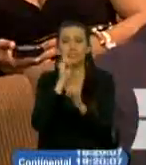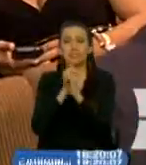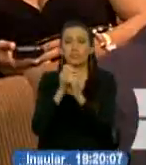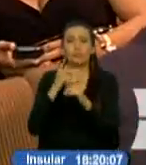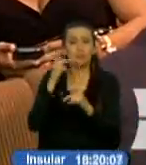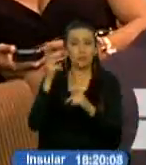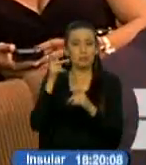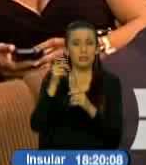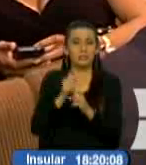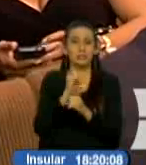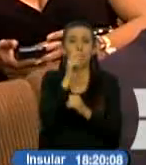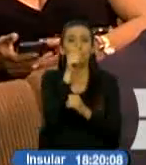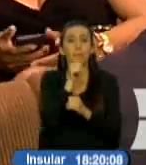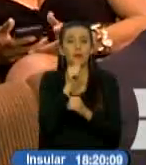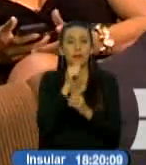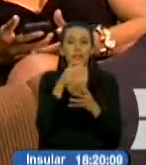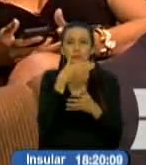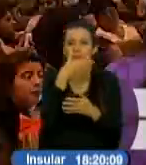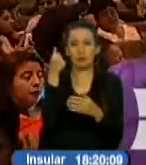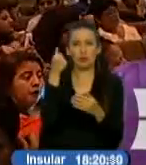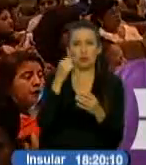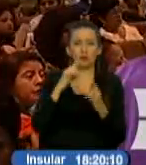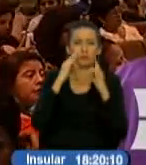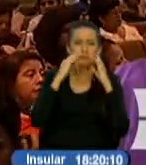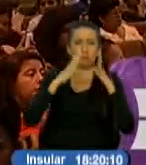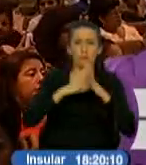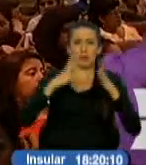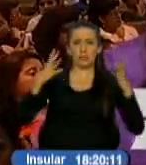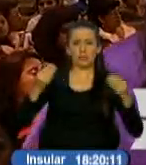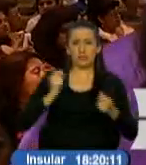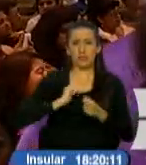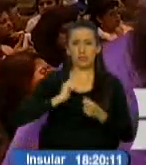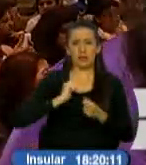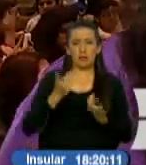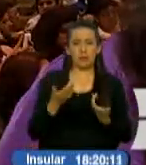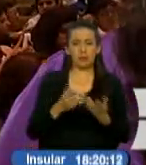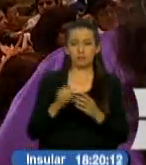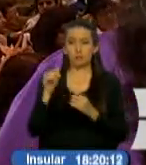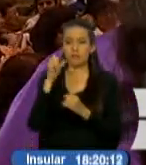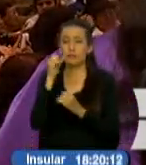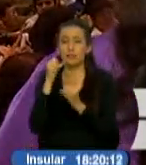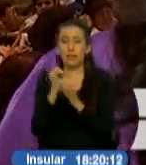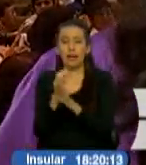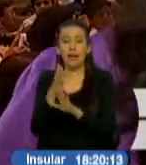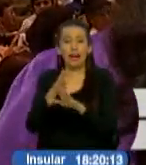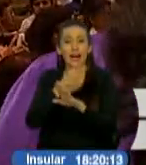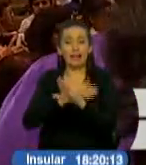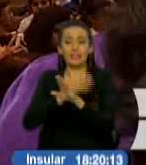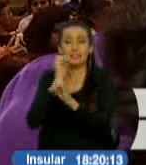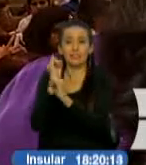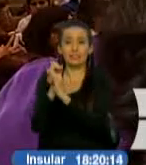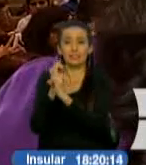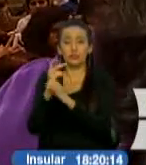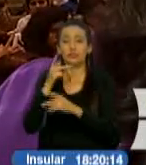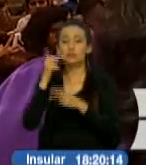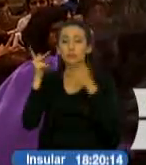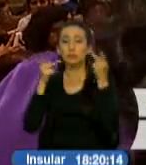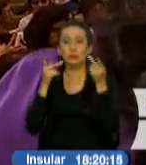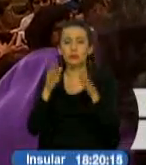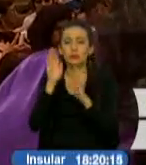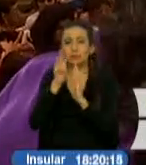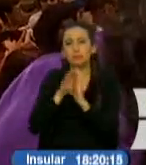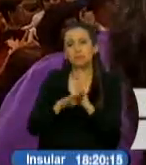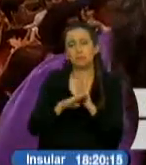sido superada. Y para ella, trabajar en una escuela fiscal representa un gran orgullo. El docente del Magisterio Fiscal